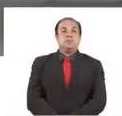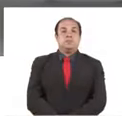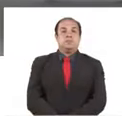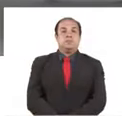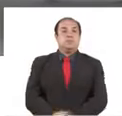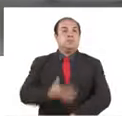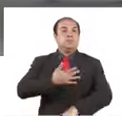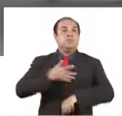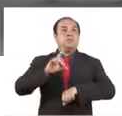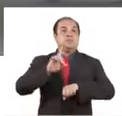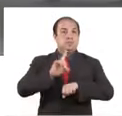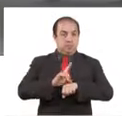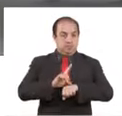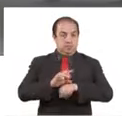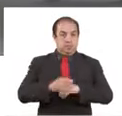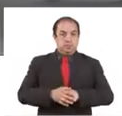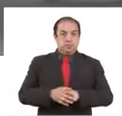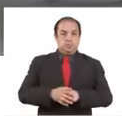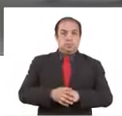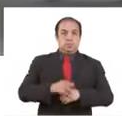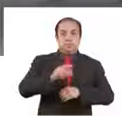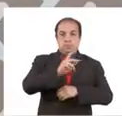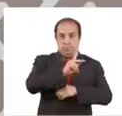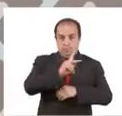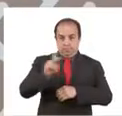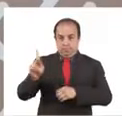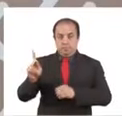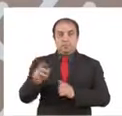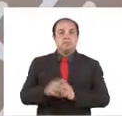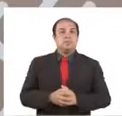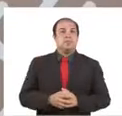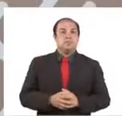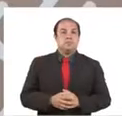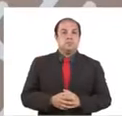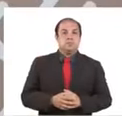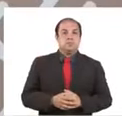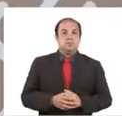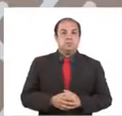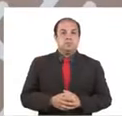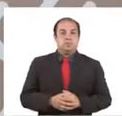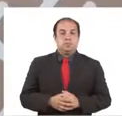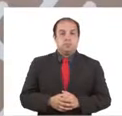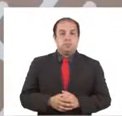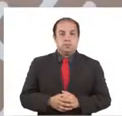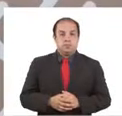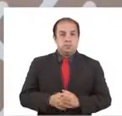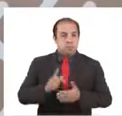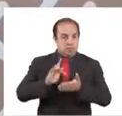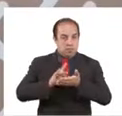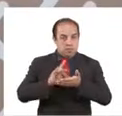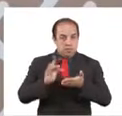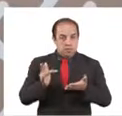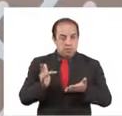Muy buenos días a todos y a todas. Quiero agradecer en